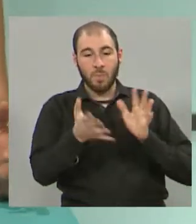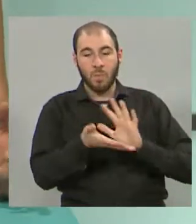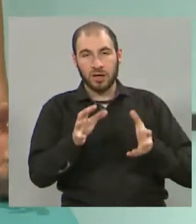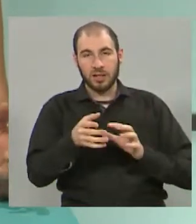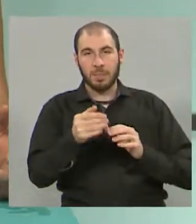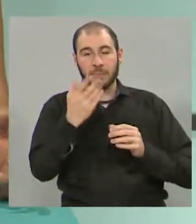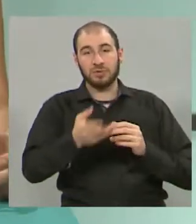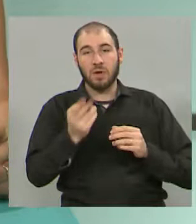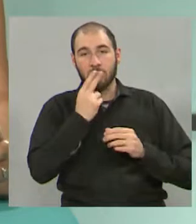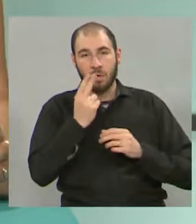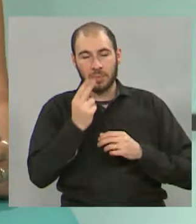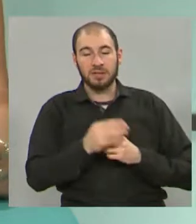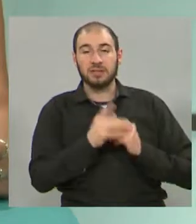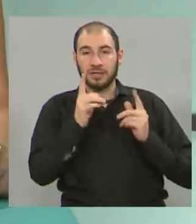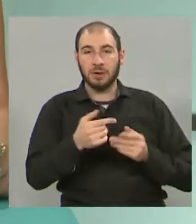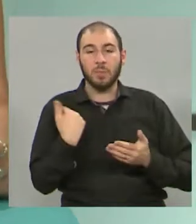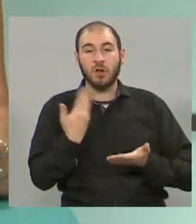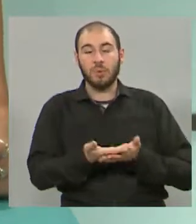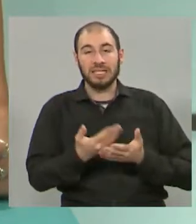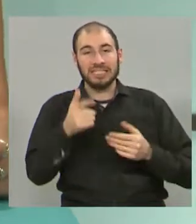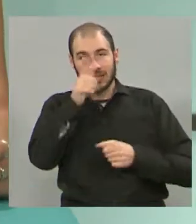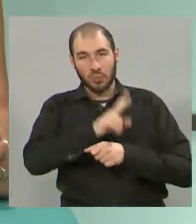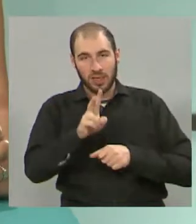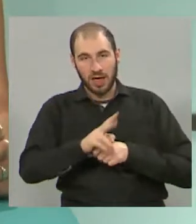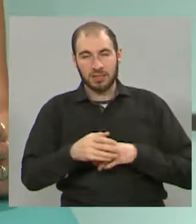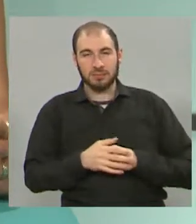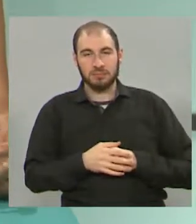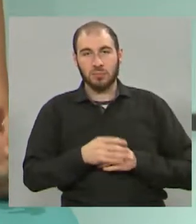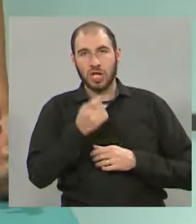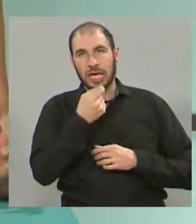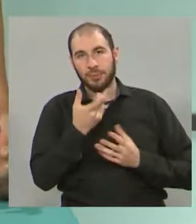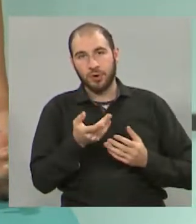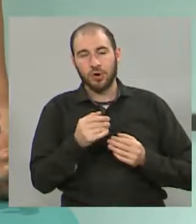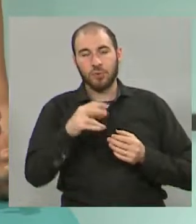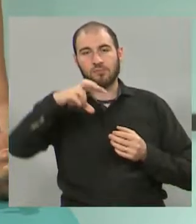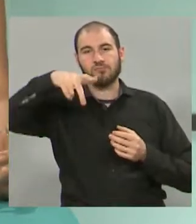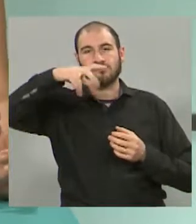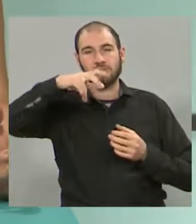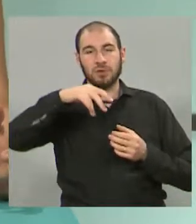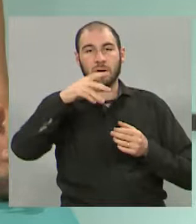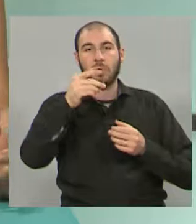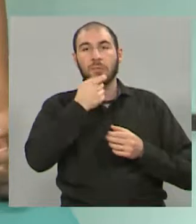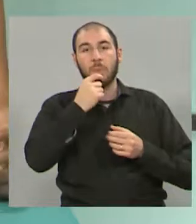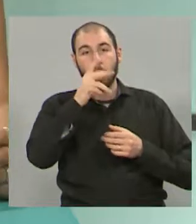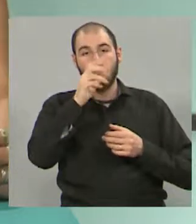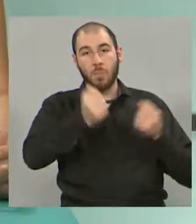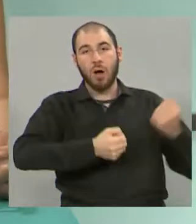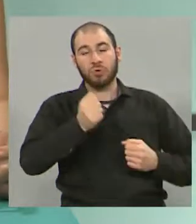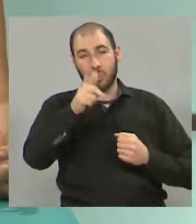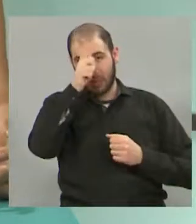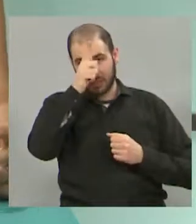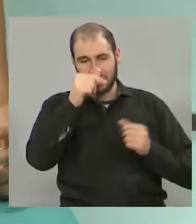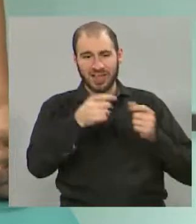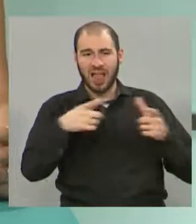personas que fumaban también habían propuestas para la seguridad como una especie de drone para cada móvil policial la verdad fue muy